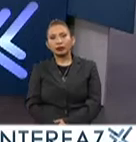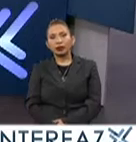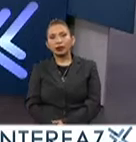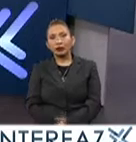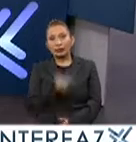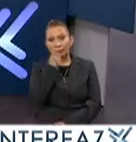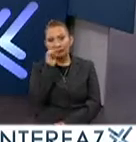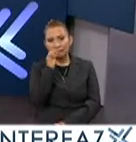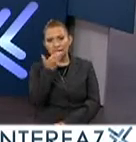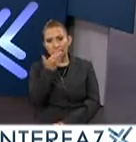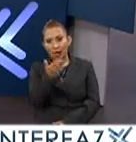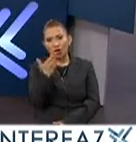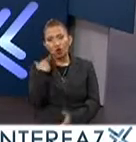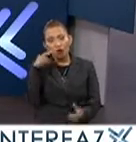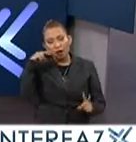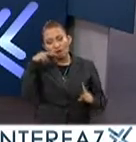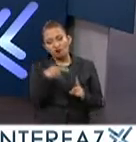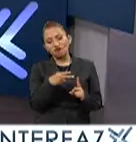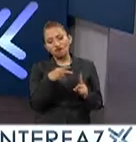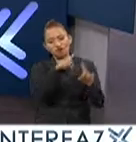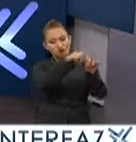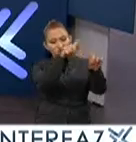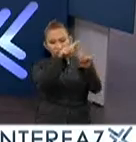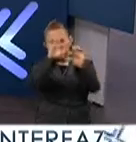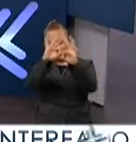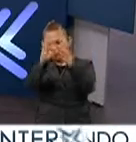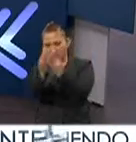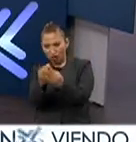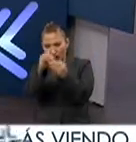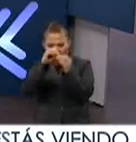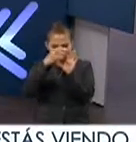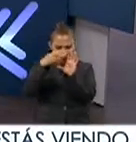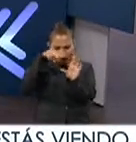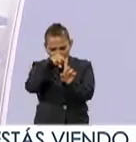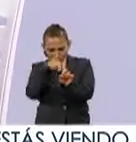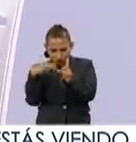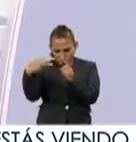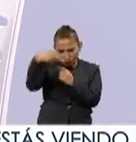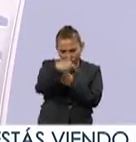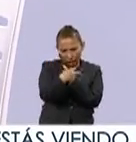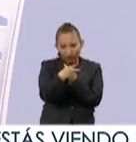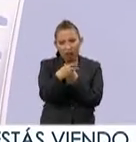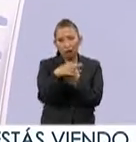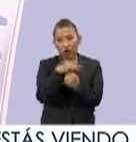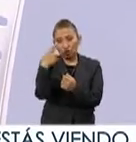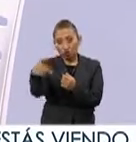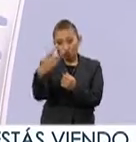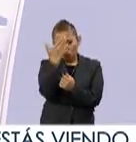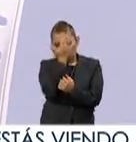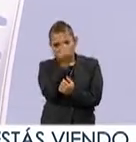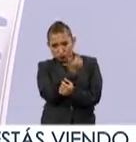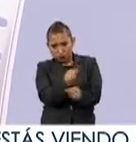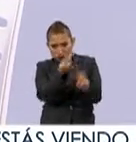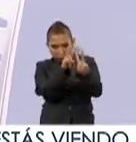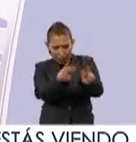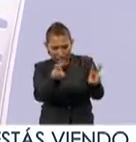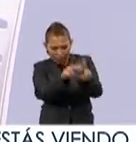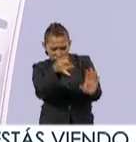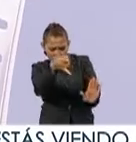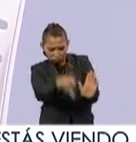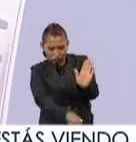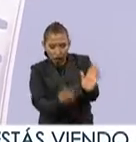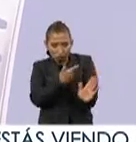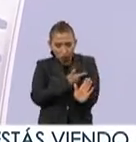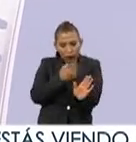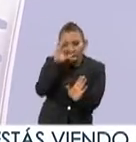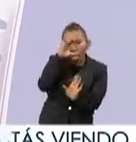lo dices bien, era una visión poliédrica, era una visión, la de Carlos Monsiváis, en donde por su gran capacidad de análisis y por su